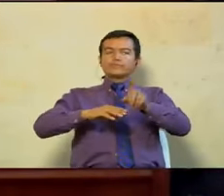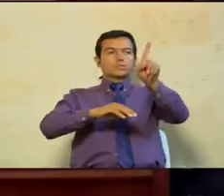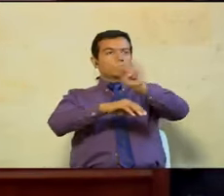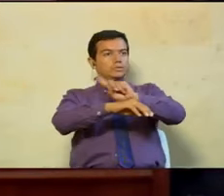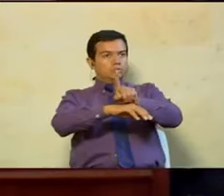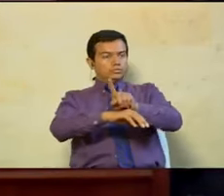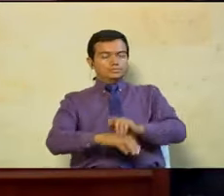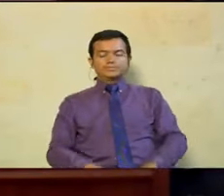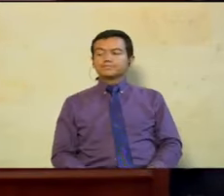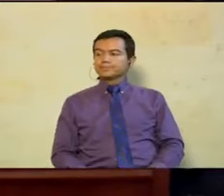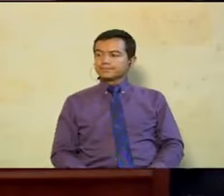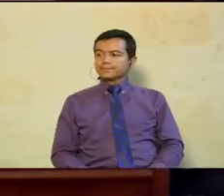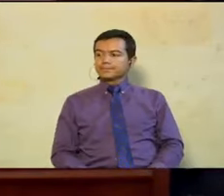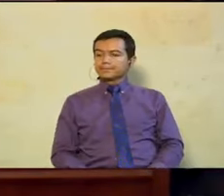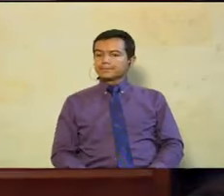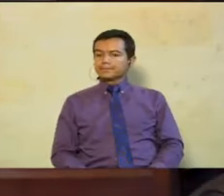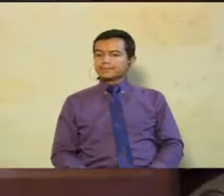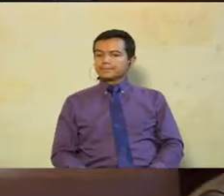ot